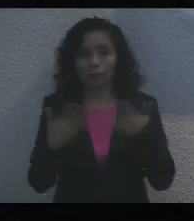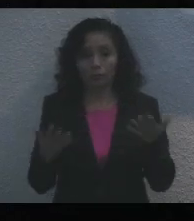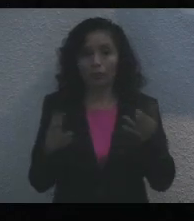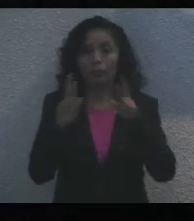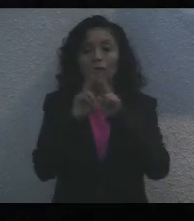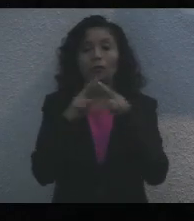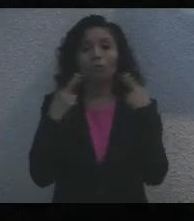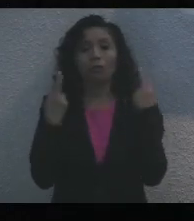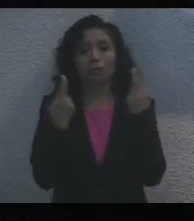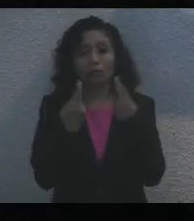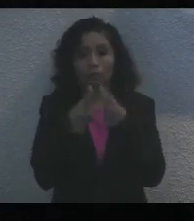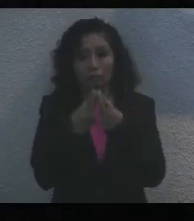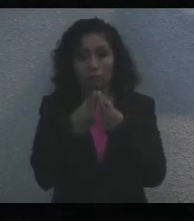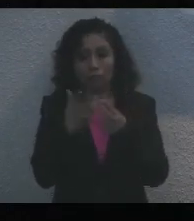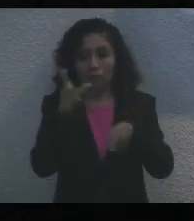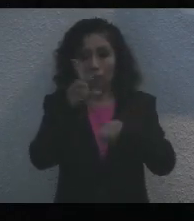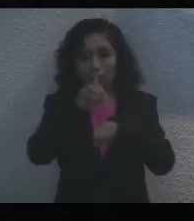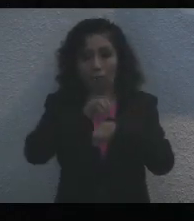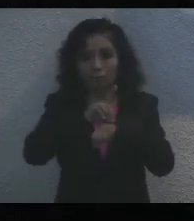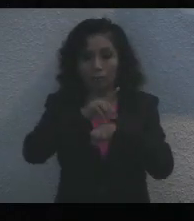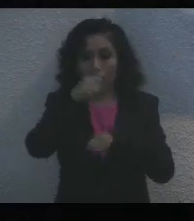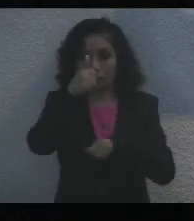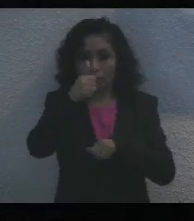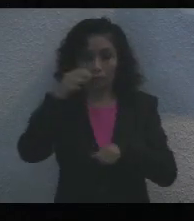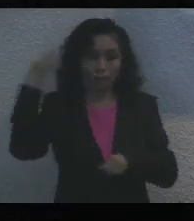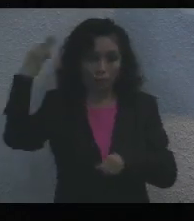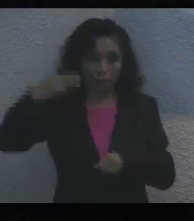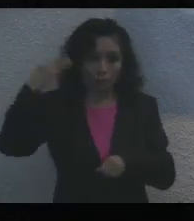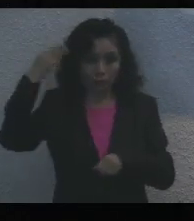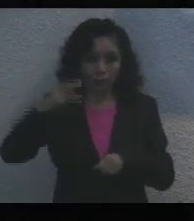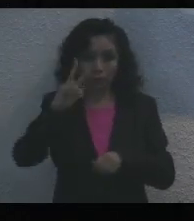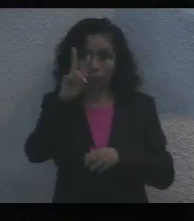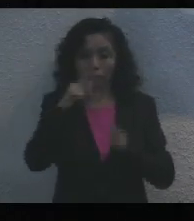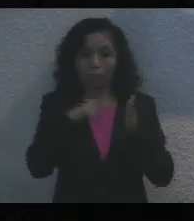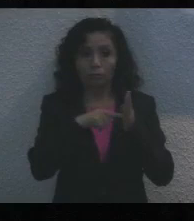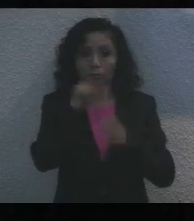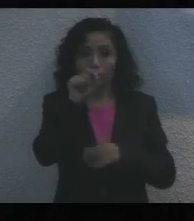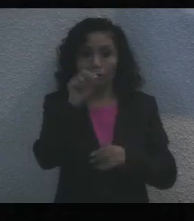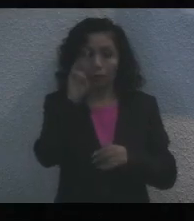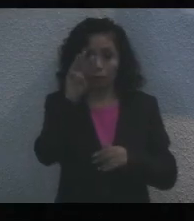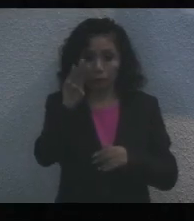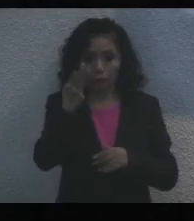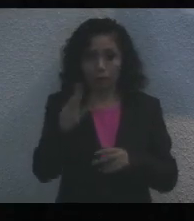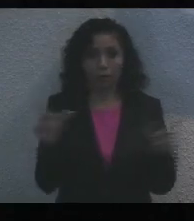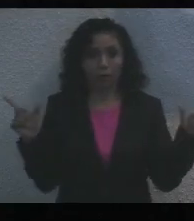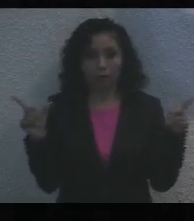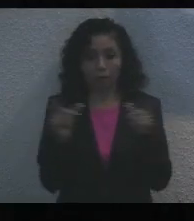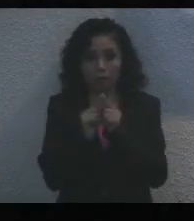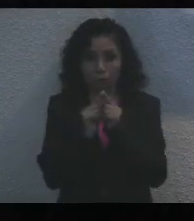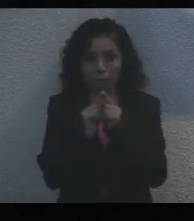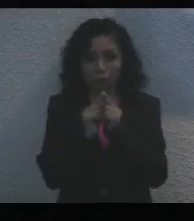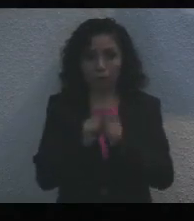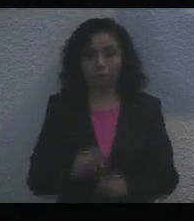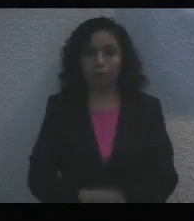sesión solemne el día 6 de marzo del 2023. Es cuanto.